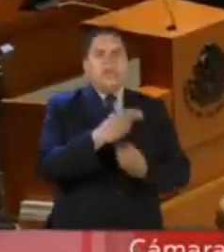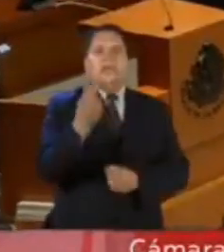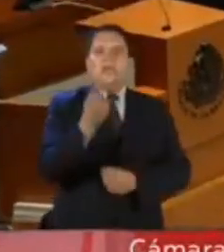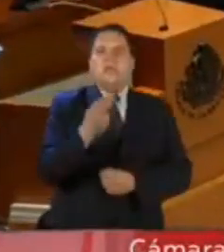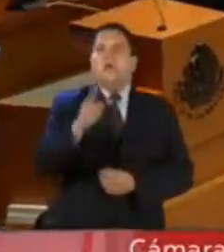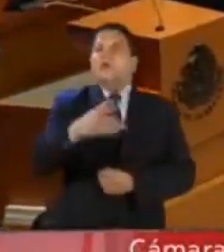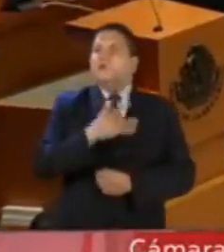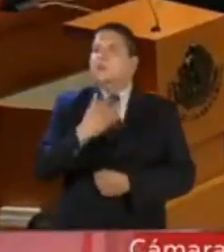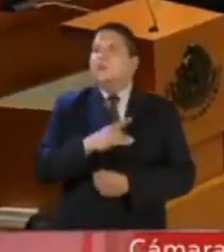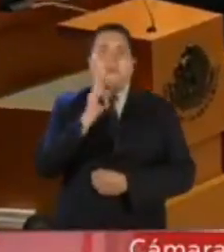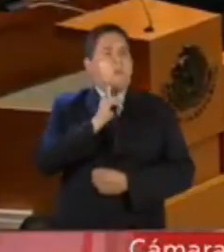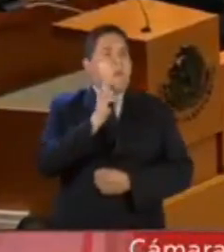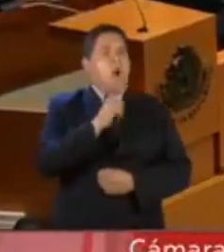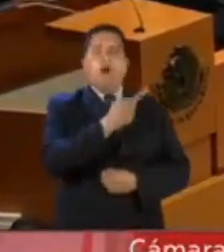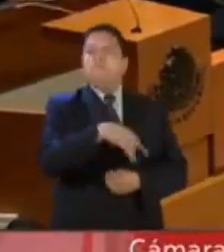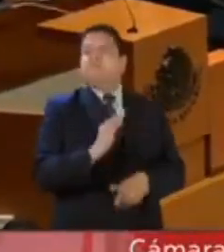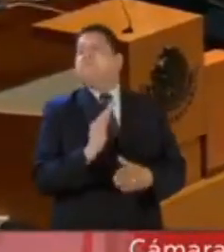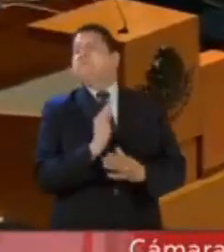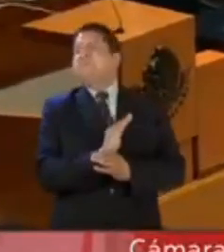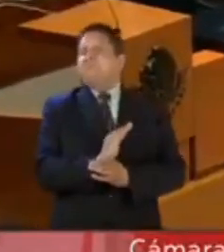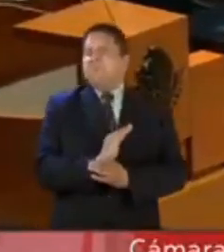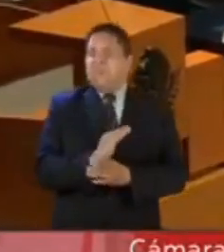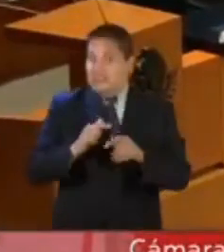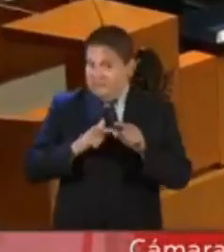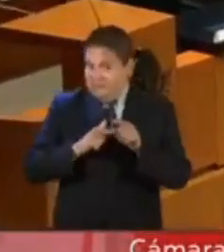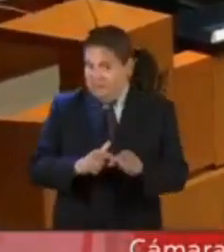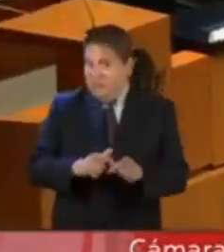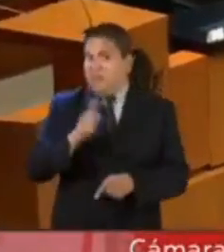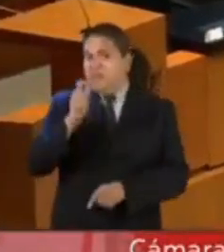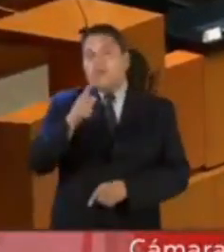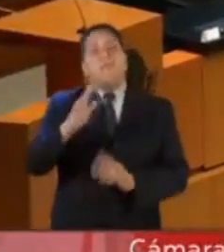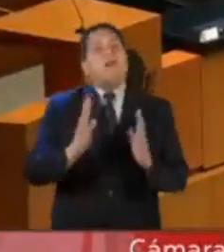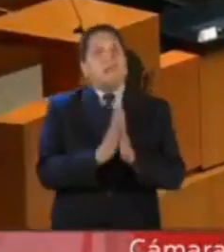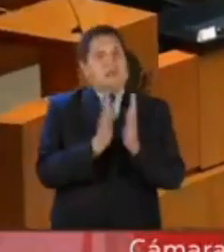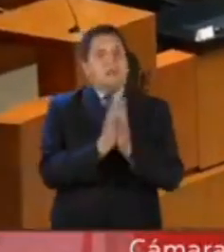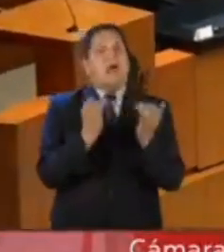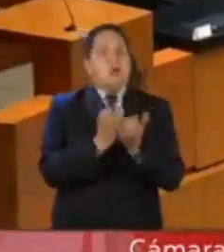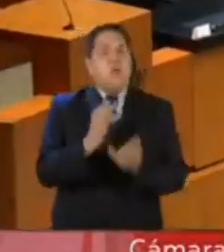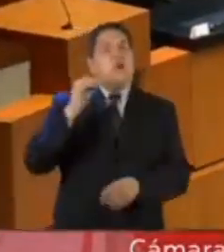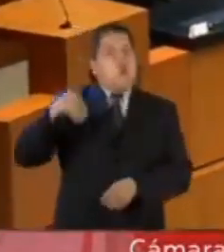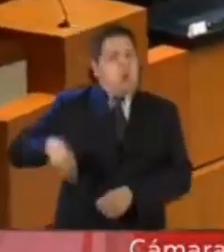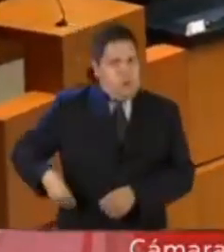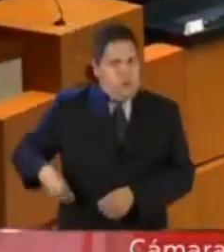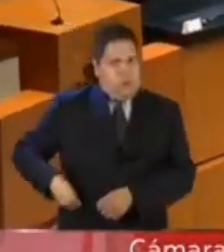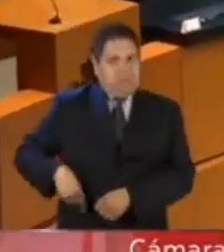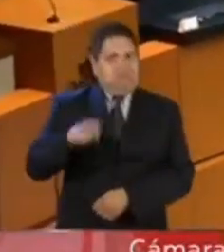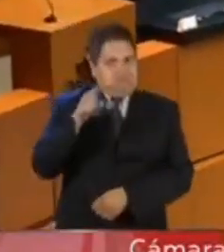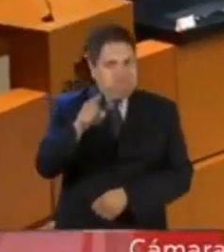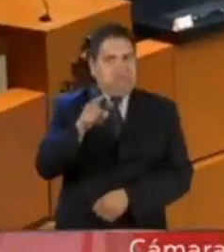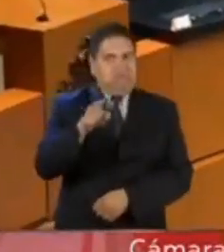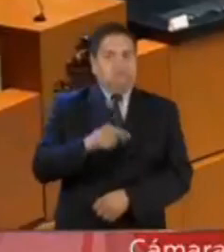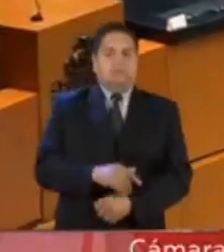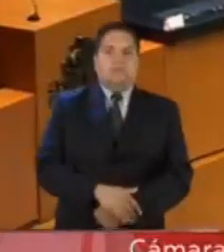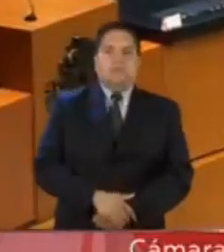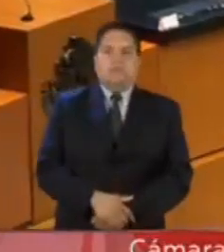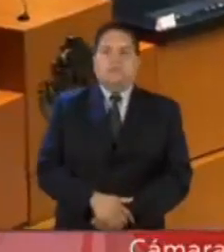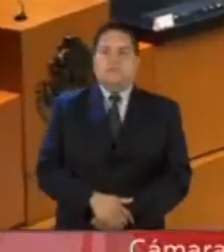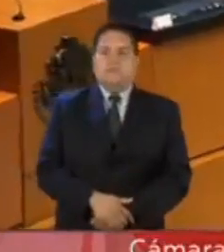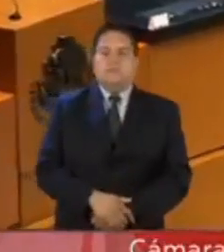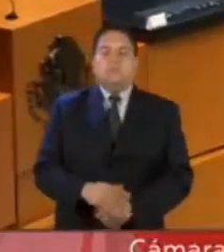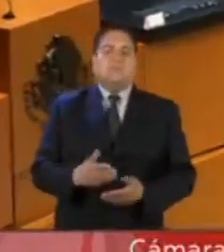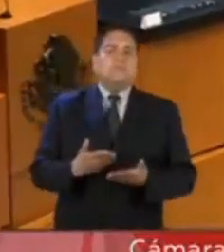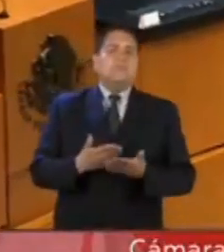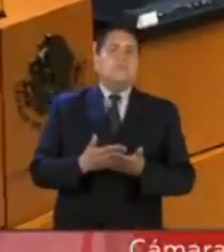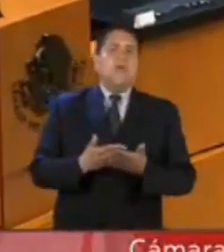usted va a ser el mayor cómplice de los feminicidios que están por venir y hoy solo